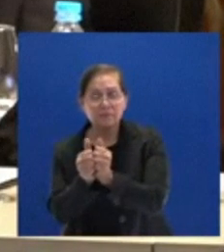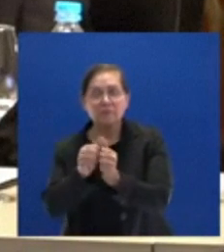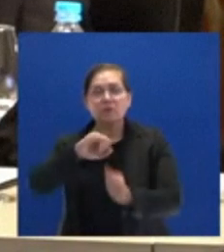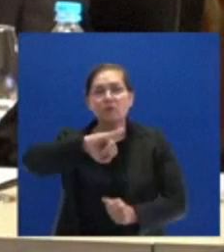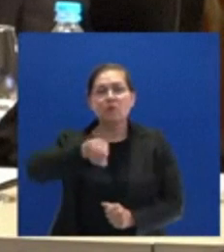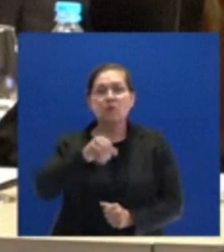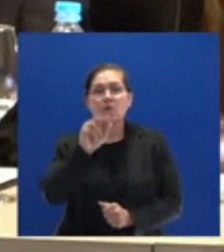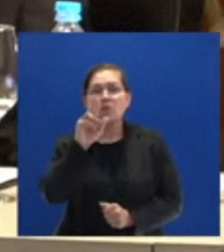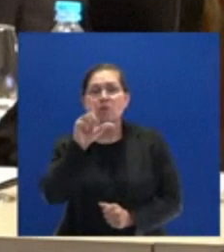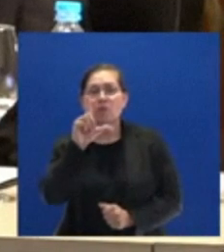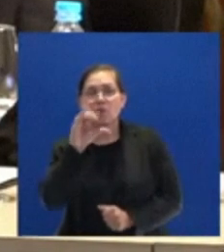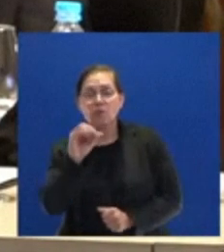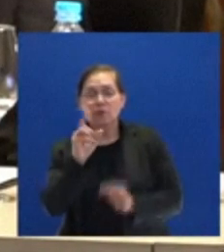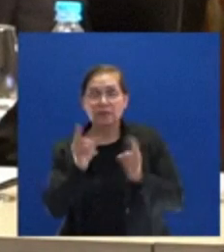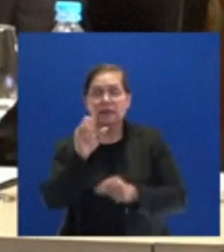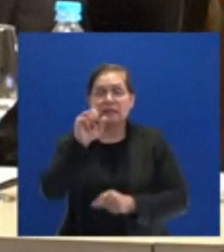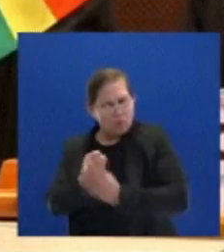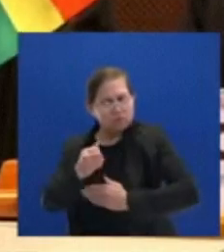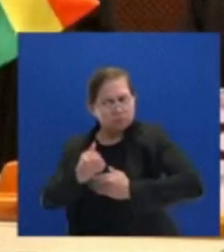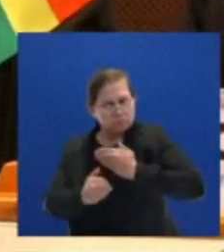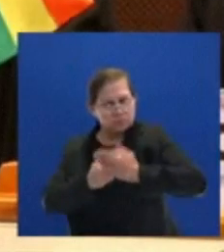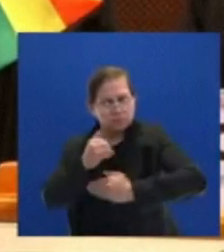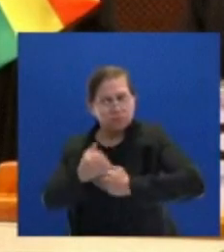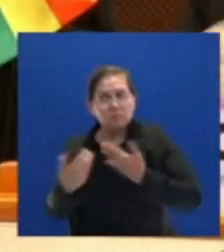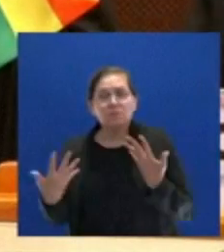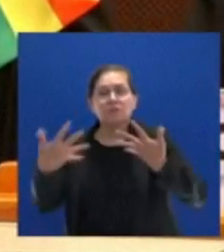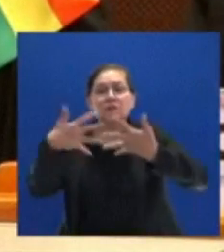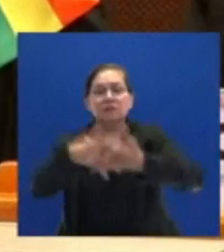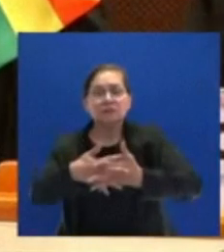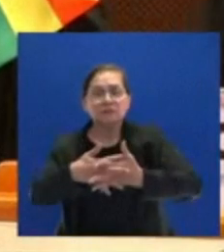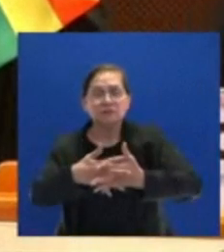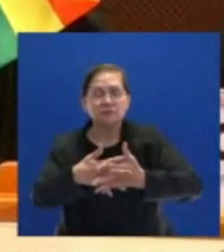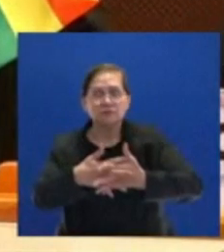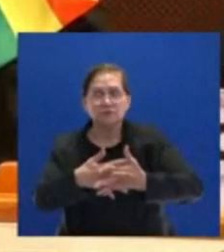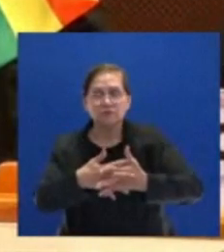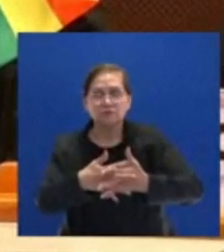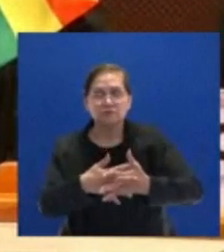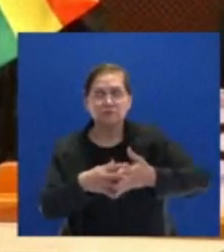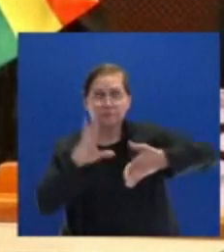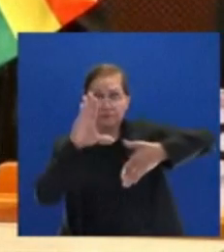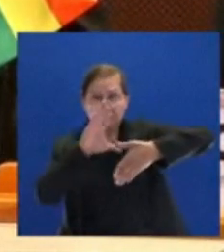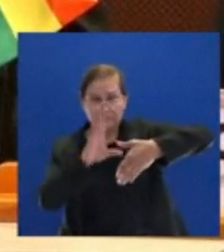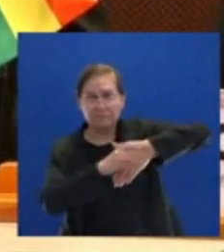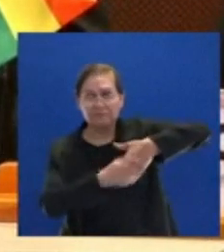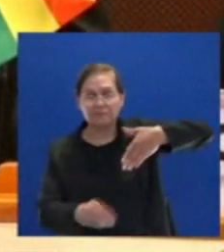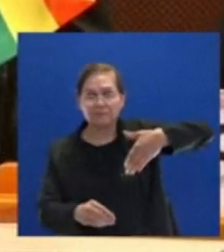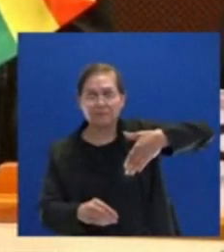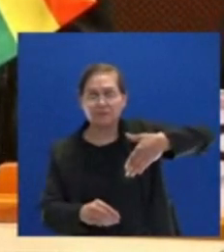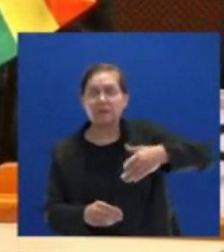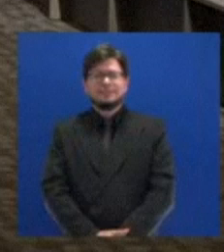reunión precedió a una cumbre presidencial que se celebrará el jueves en Asunción, la primera presencial desde la pandemia de